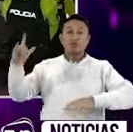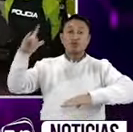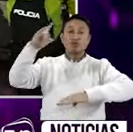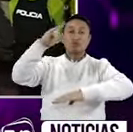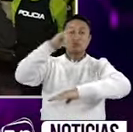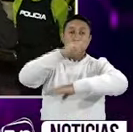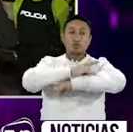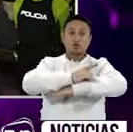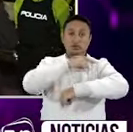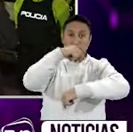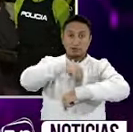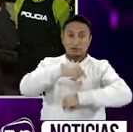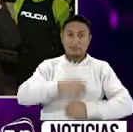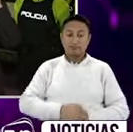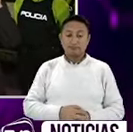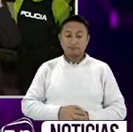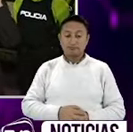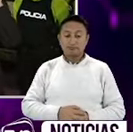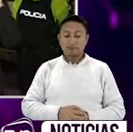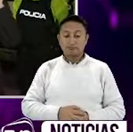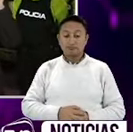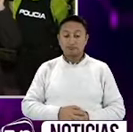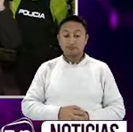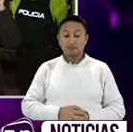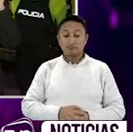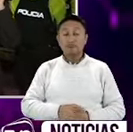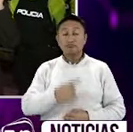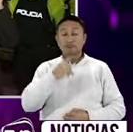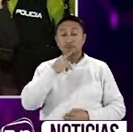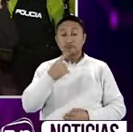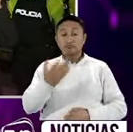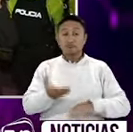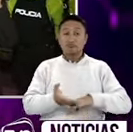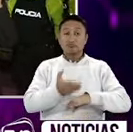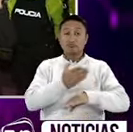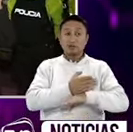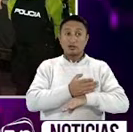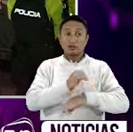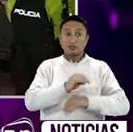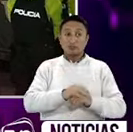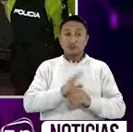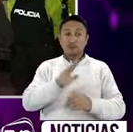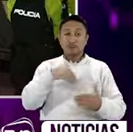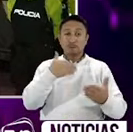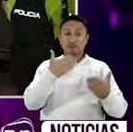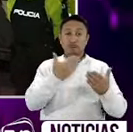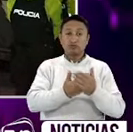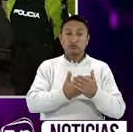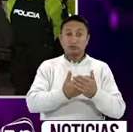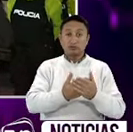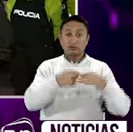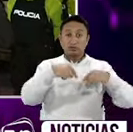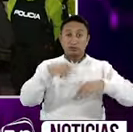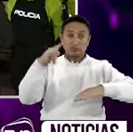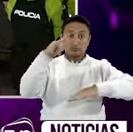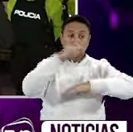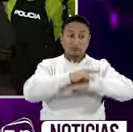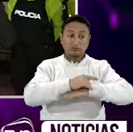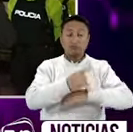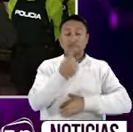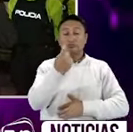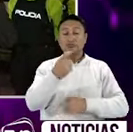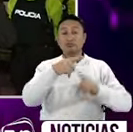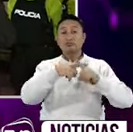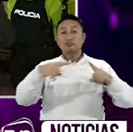de Daniel Salcedo, que, como lo habíamos indicado, se realizará, pues llegará al Aeropuerto Internacional Mariscal Sucre a las 11